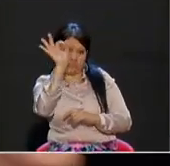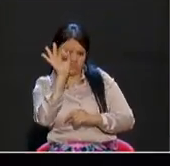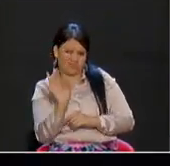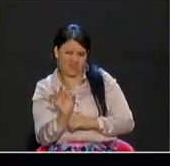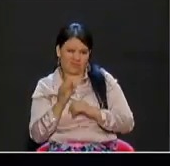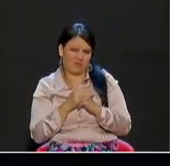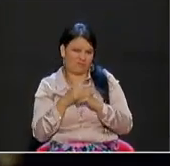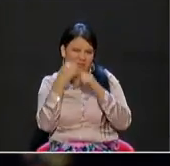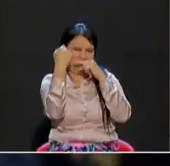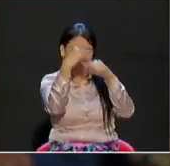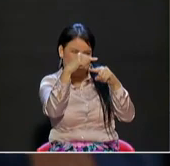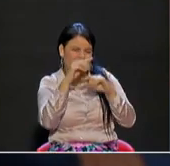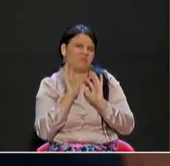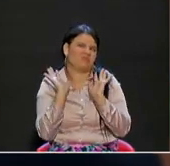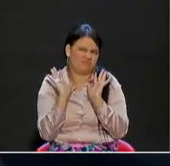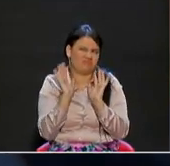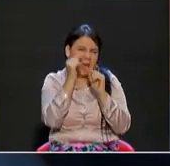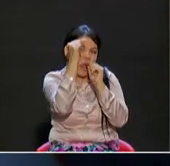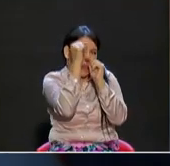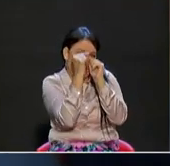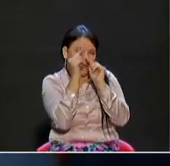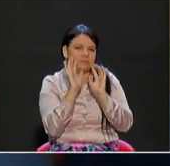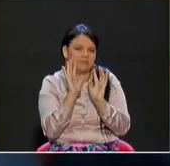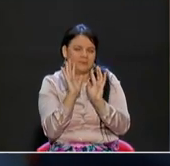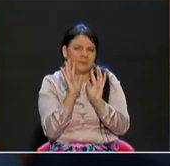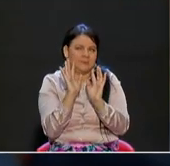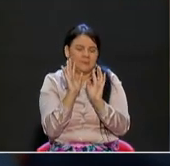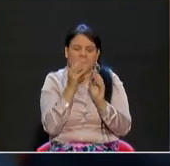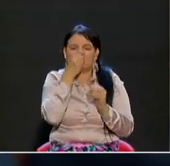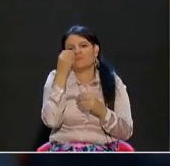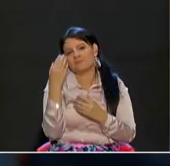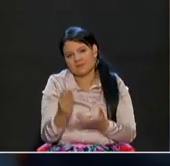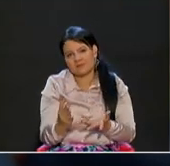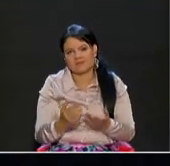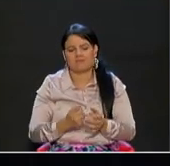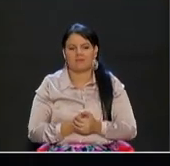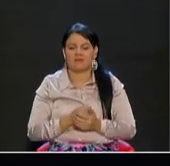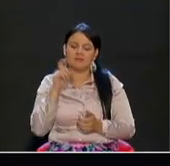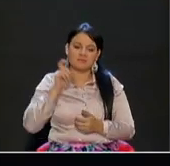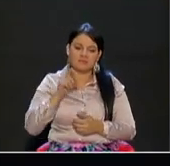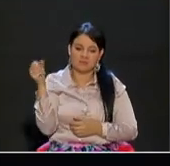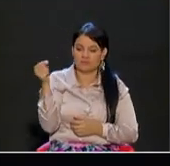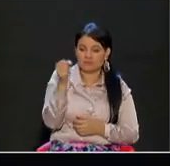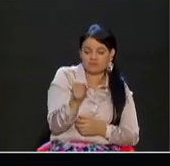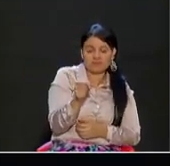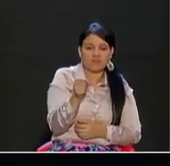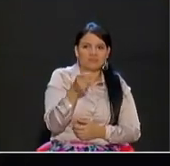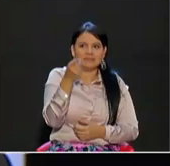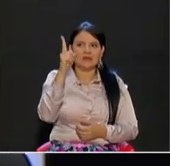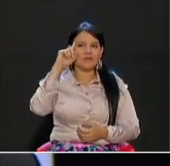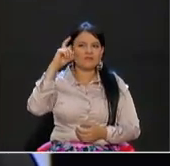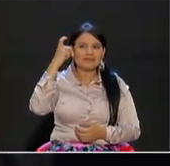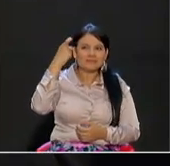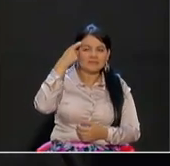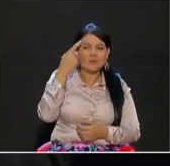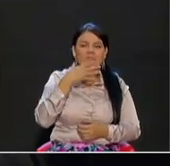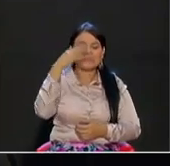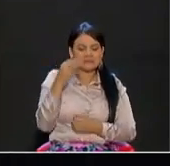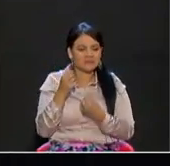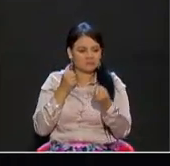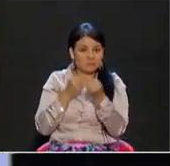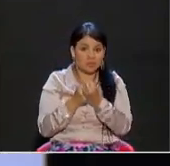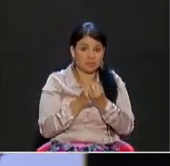hacia un régimen nacional que realmente dé la garantía de nuestra constitución nacional ahí se evita el disturbio